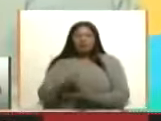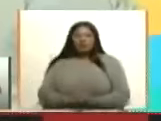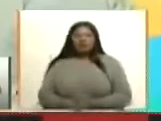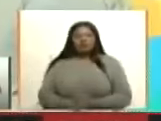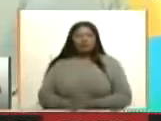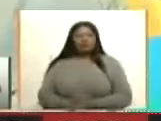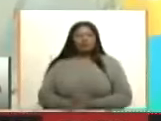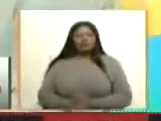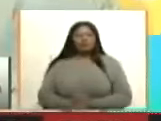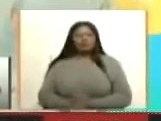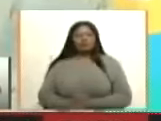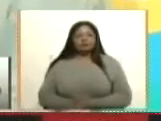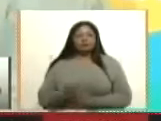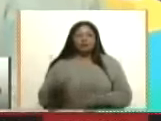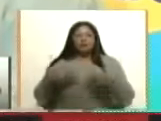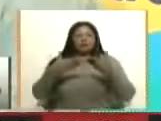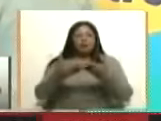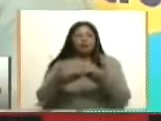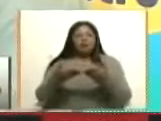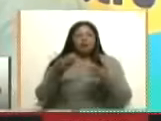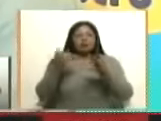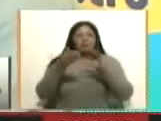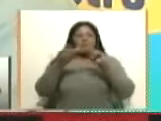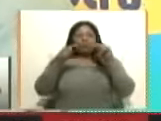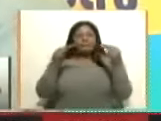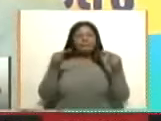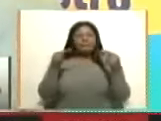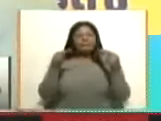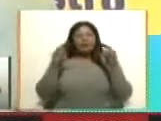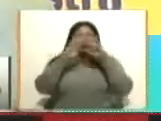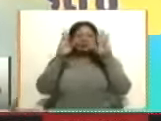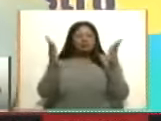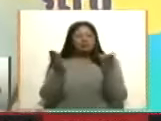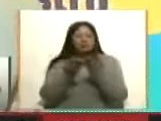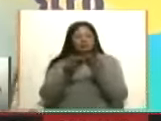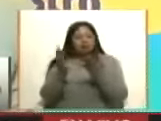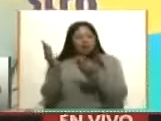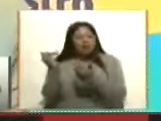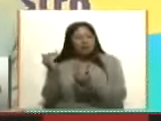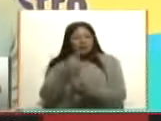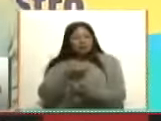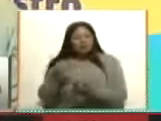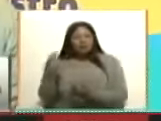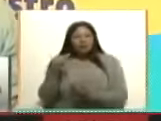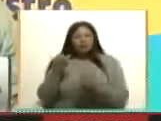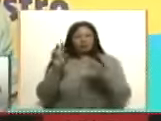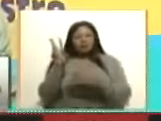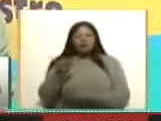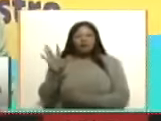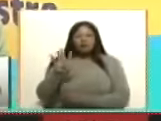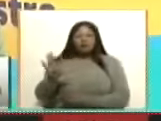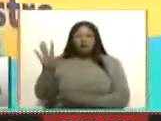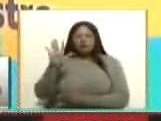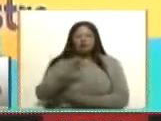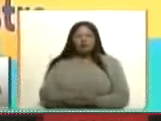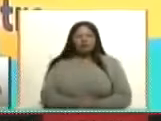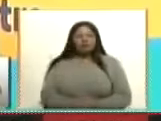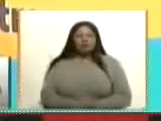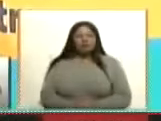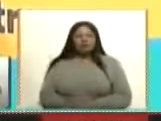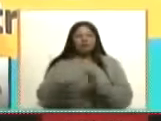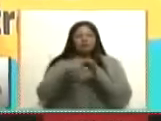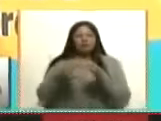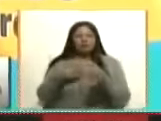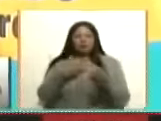dado un mensaje de paz de unidad al mundo que es la gran Esperanza que tenemos los venezolanos y las venezolanas unidos podemos